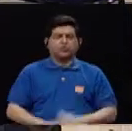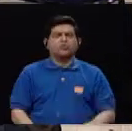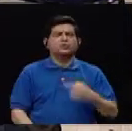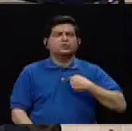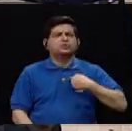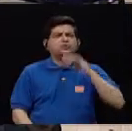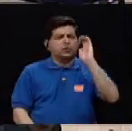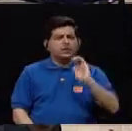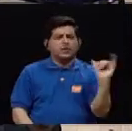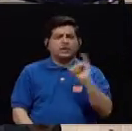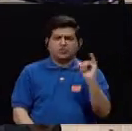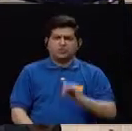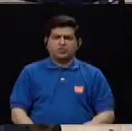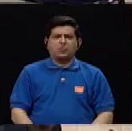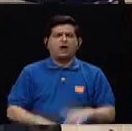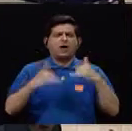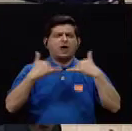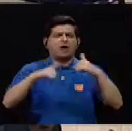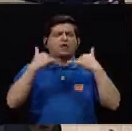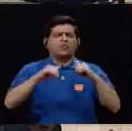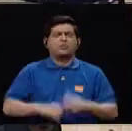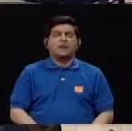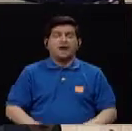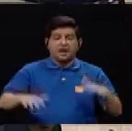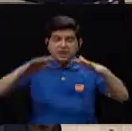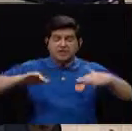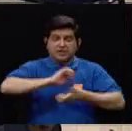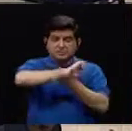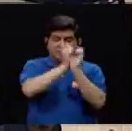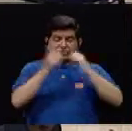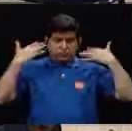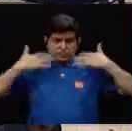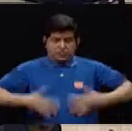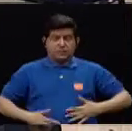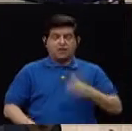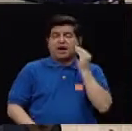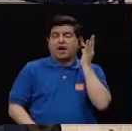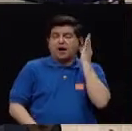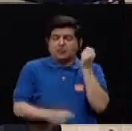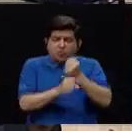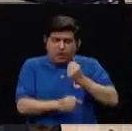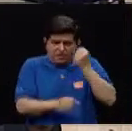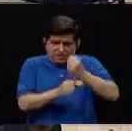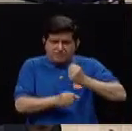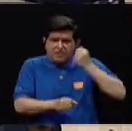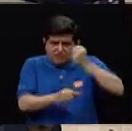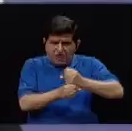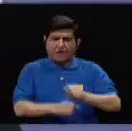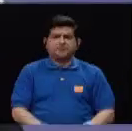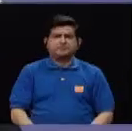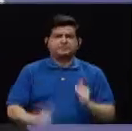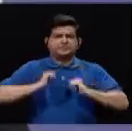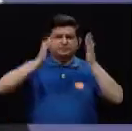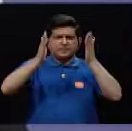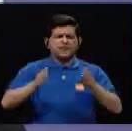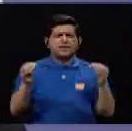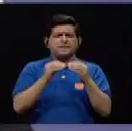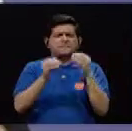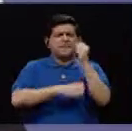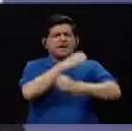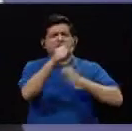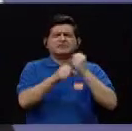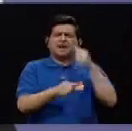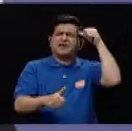desde muy pequeña también jugaba en los camerinos mientras mi abuela trabajaba, entonces los actores